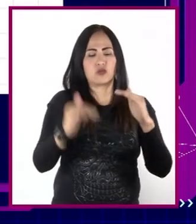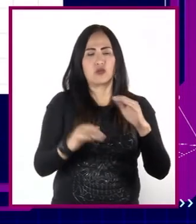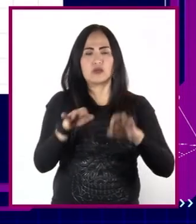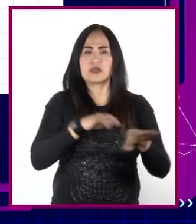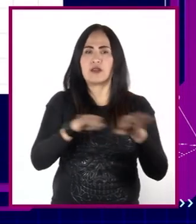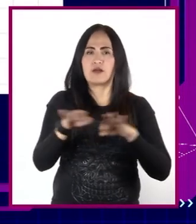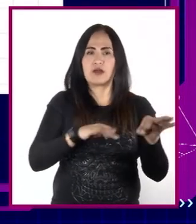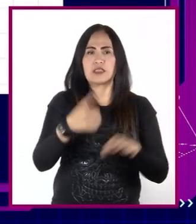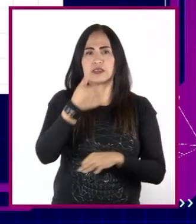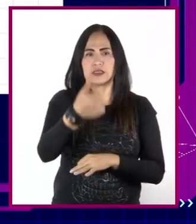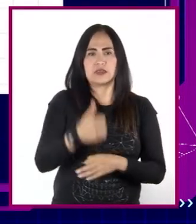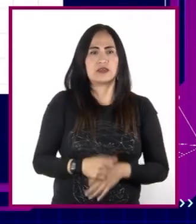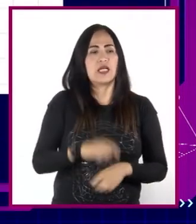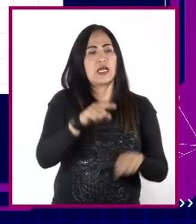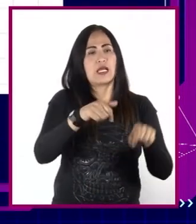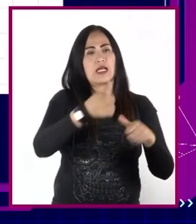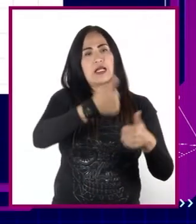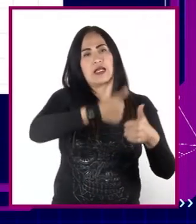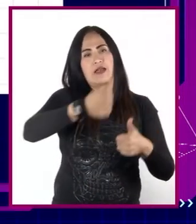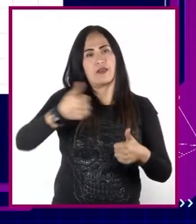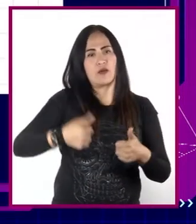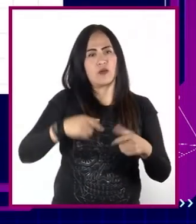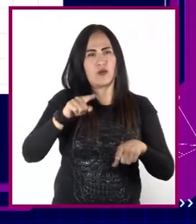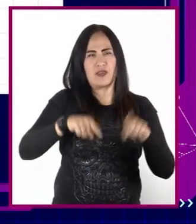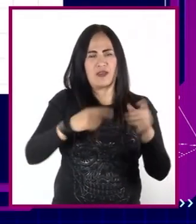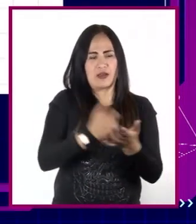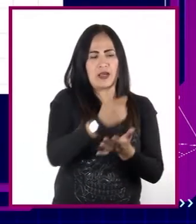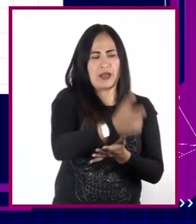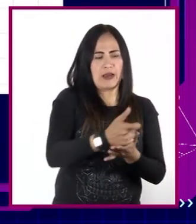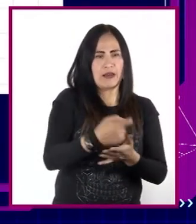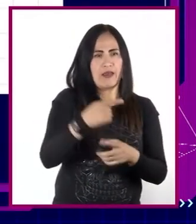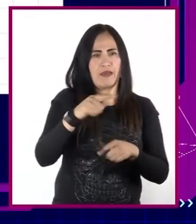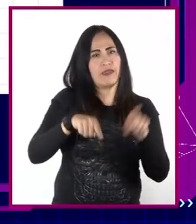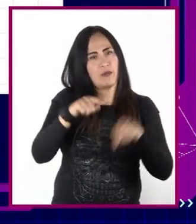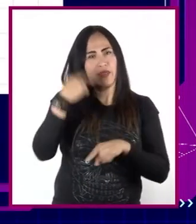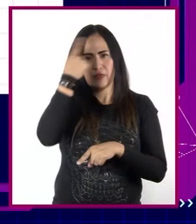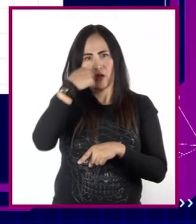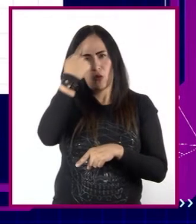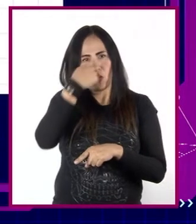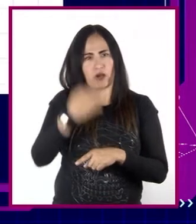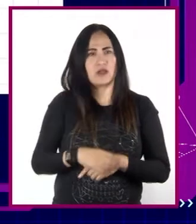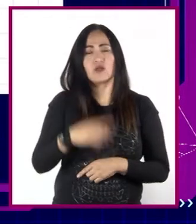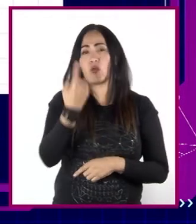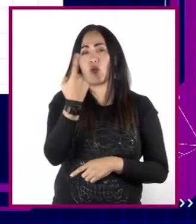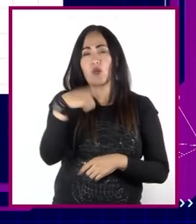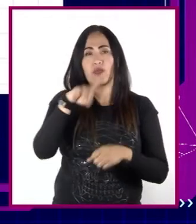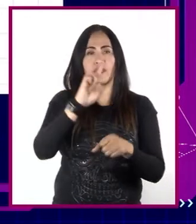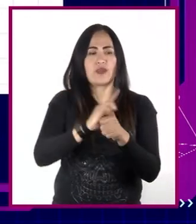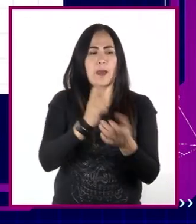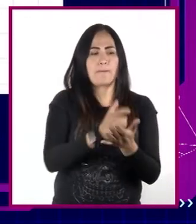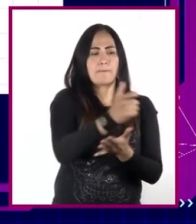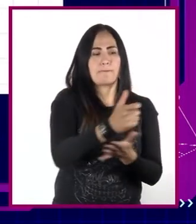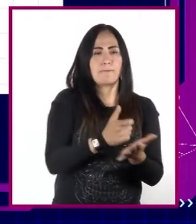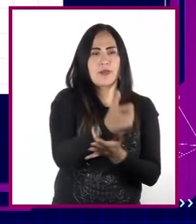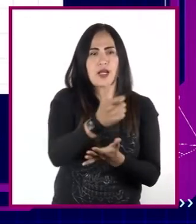uno de ellos gana de acuerdo con las horas que trabaja. El registro de un día refleja los siguientes salarios en